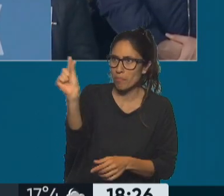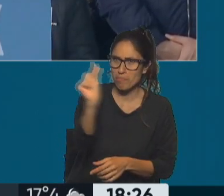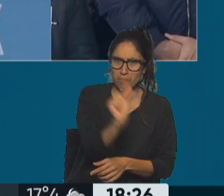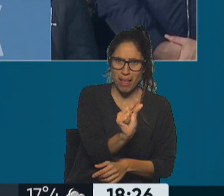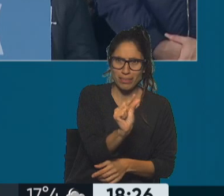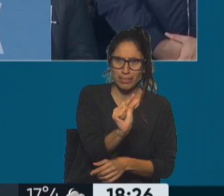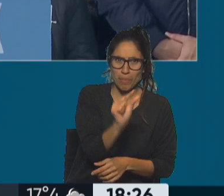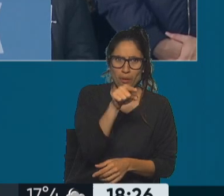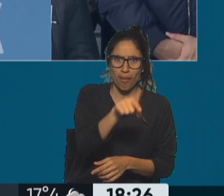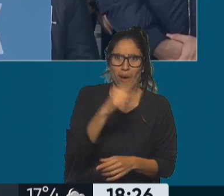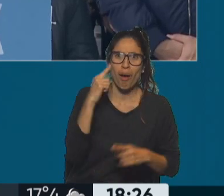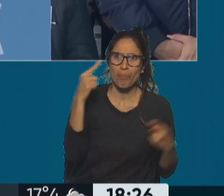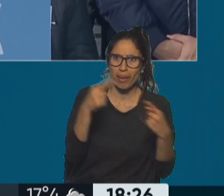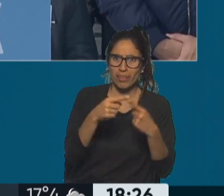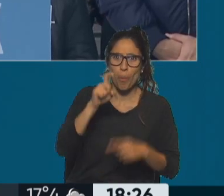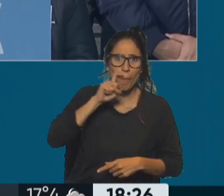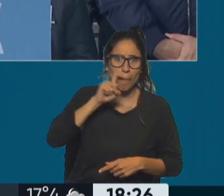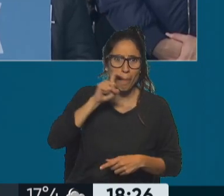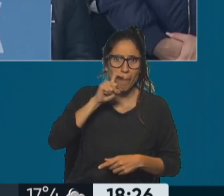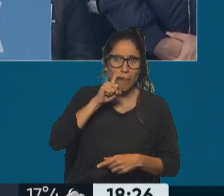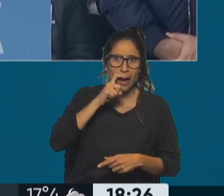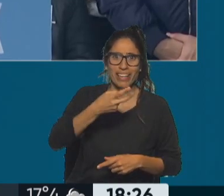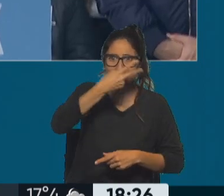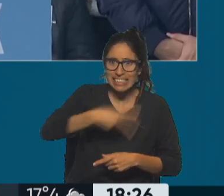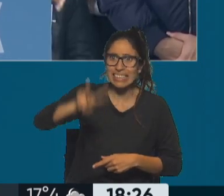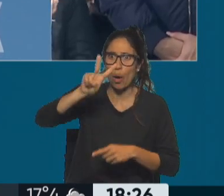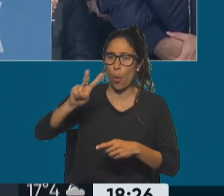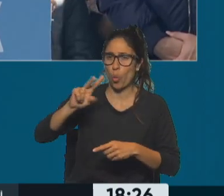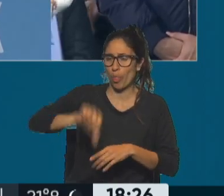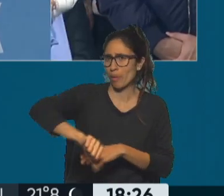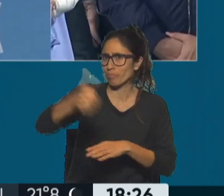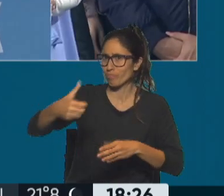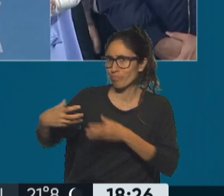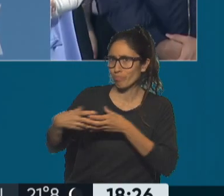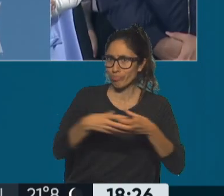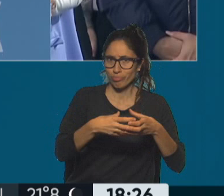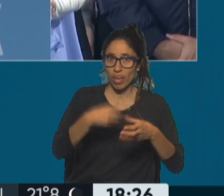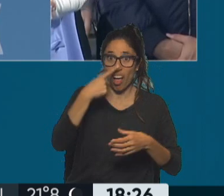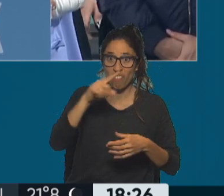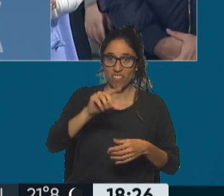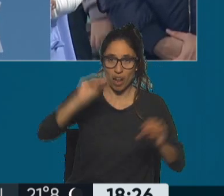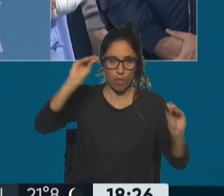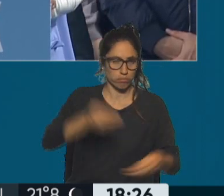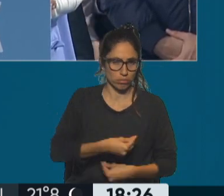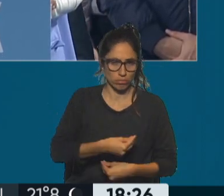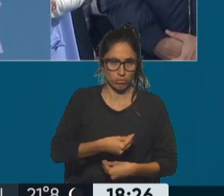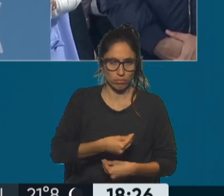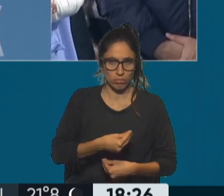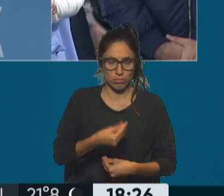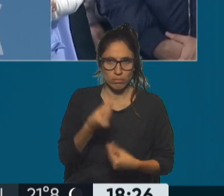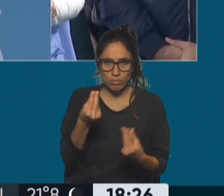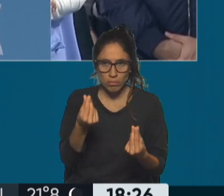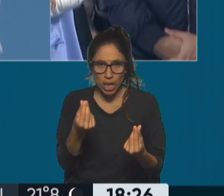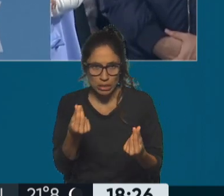un asado para 4, menos va a poder organizar un país, ¿no es cierto? Y la gente yo creo que se da cuenta. Bien, ¿dónde está ese dinero? ¿A dónde